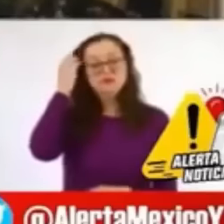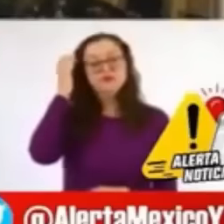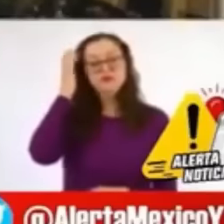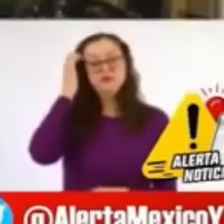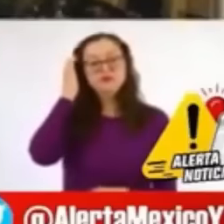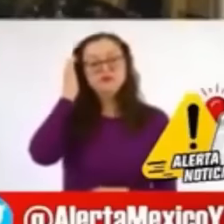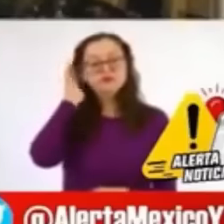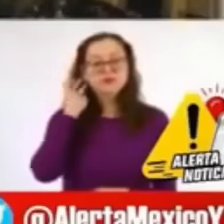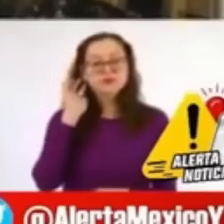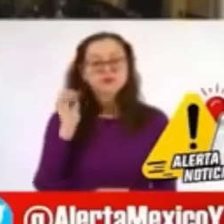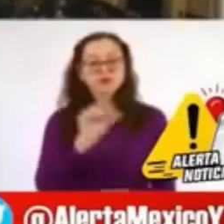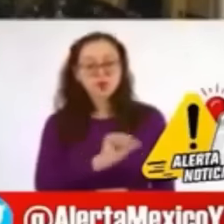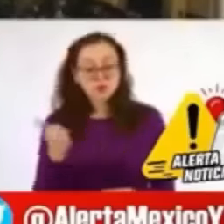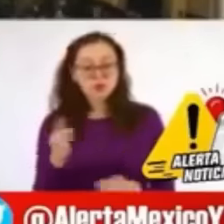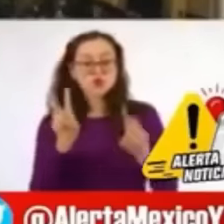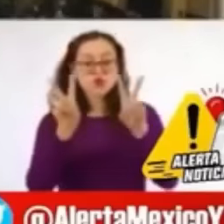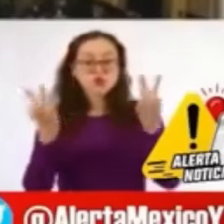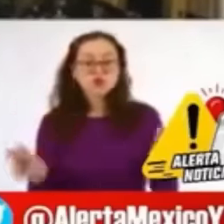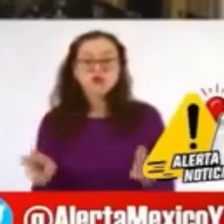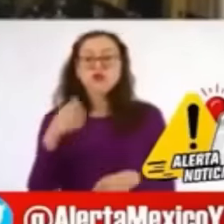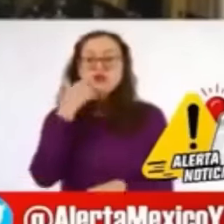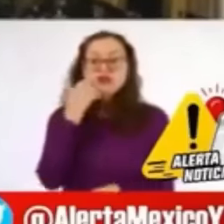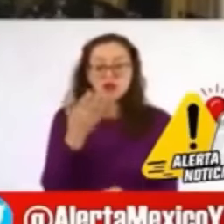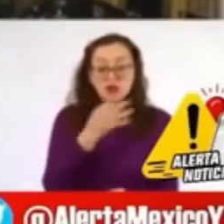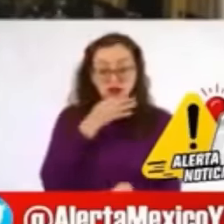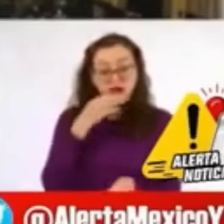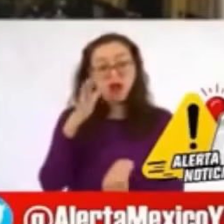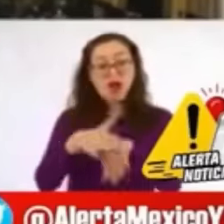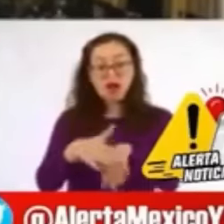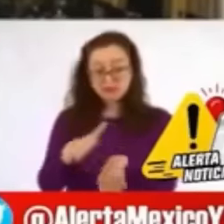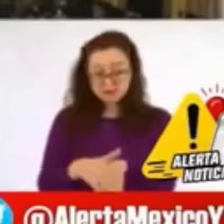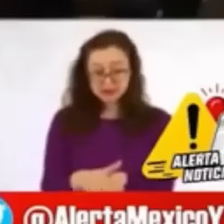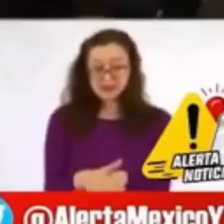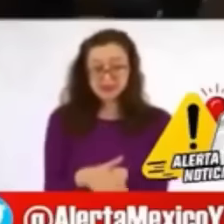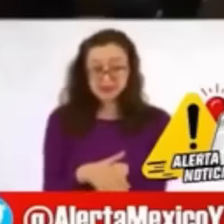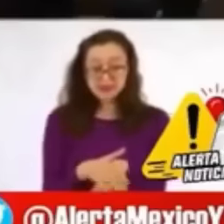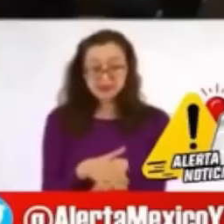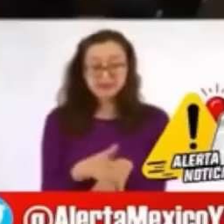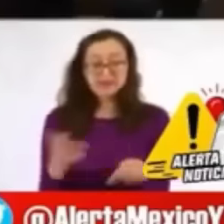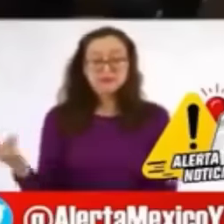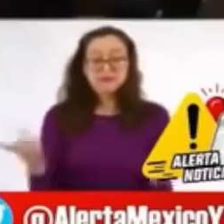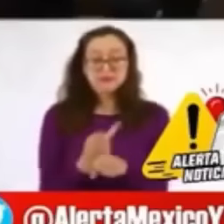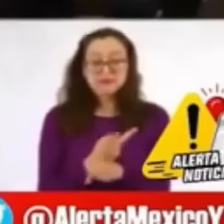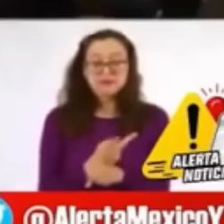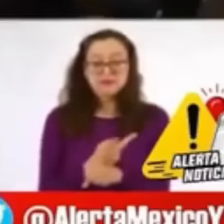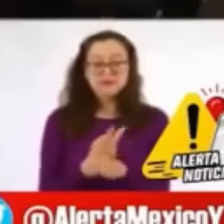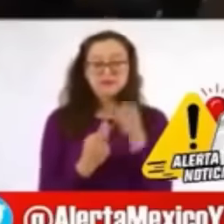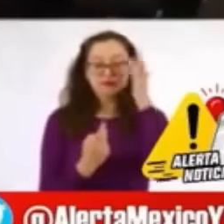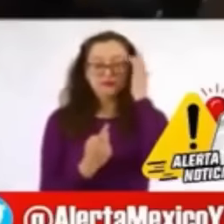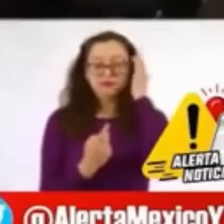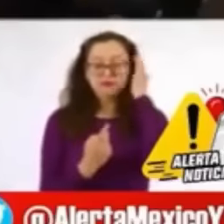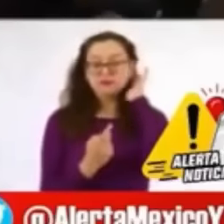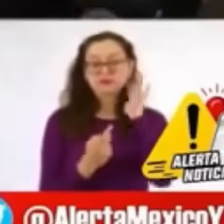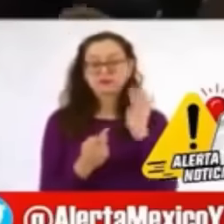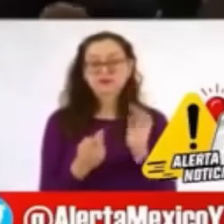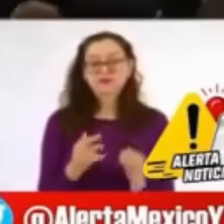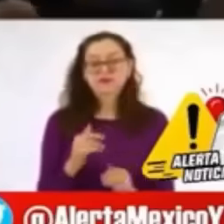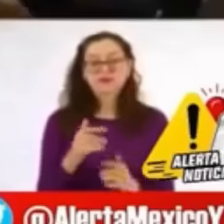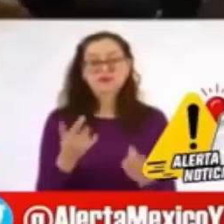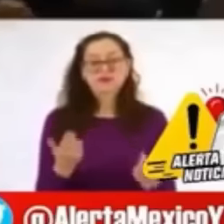una informarle a usted que me han llegado muchísimas denuncias de Jorge